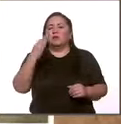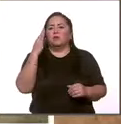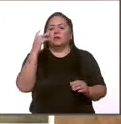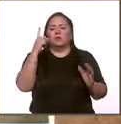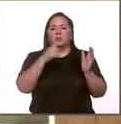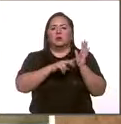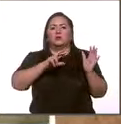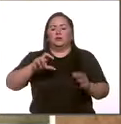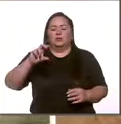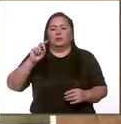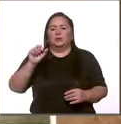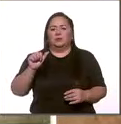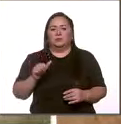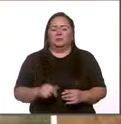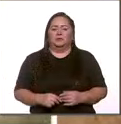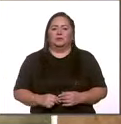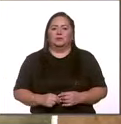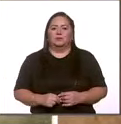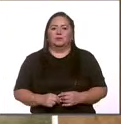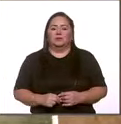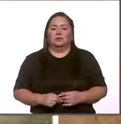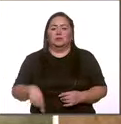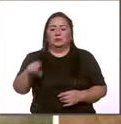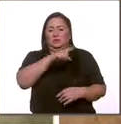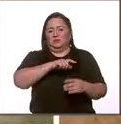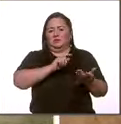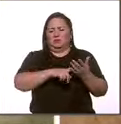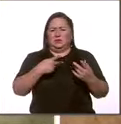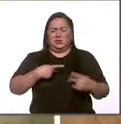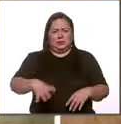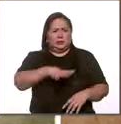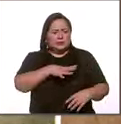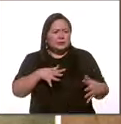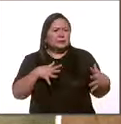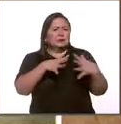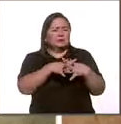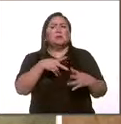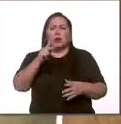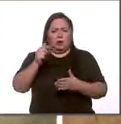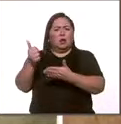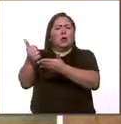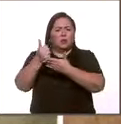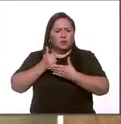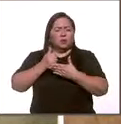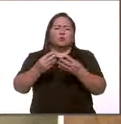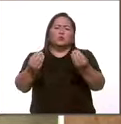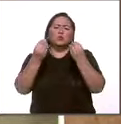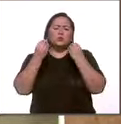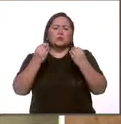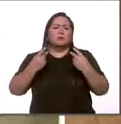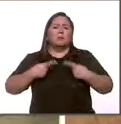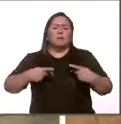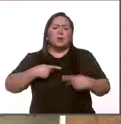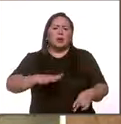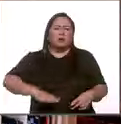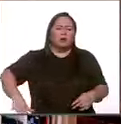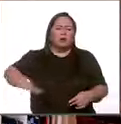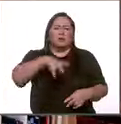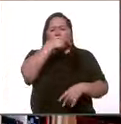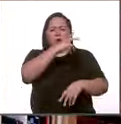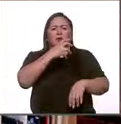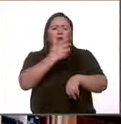1836. Los rebeldes resistieron, recibieron la ayuda de miles de habitantes de